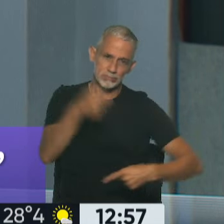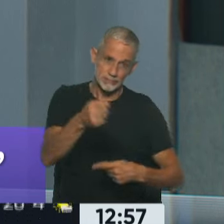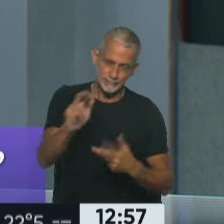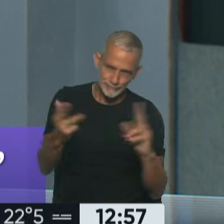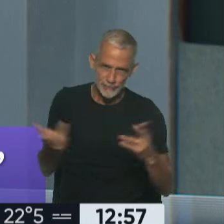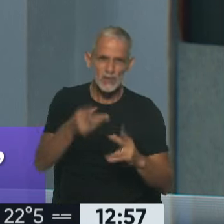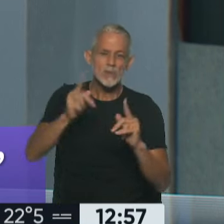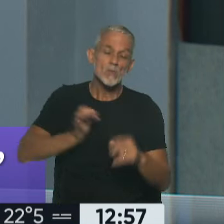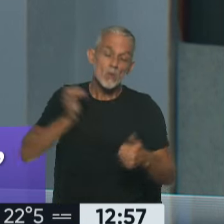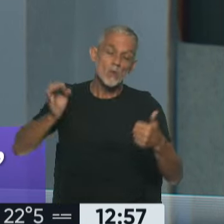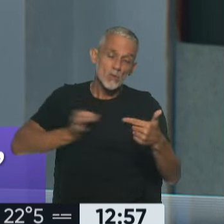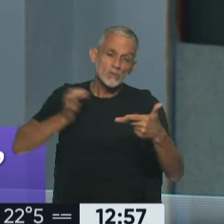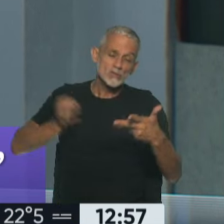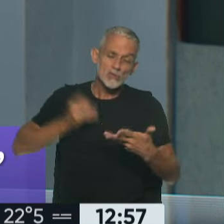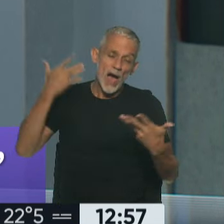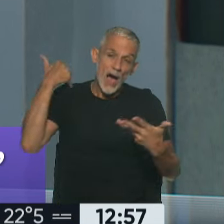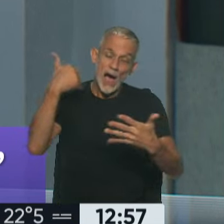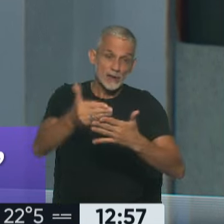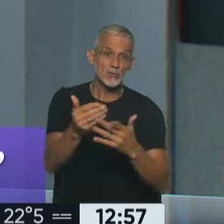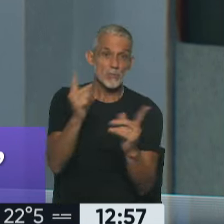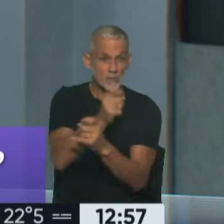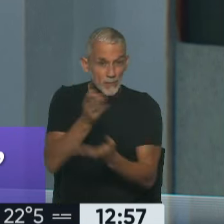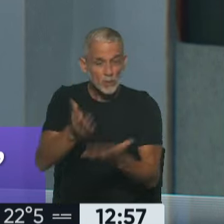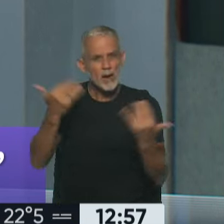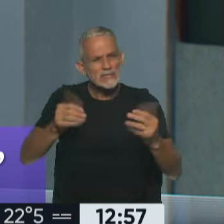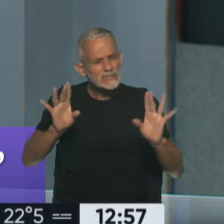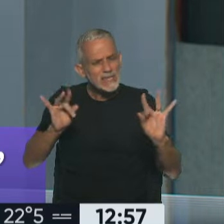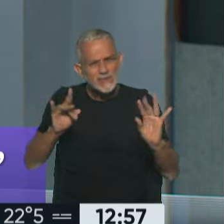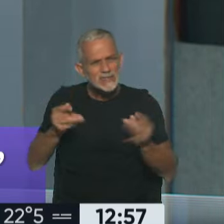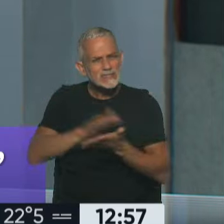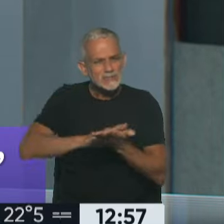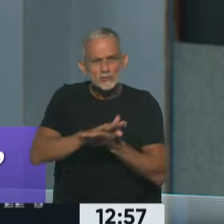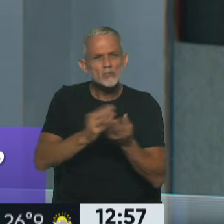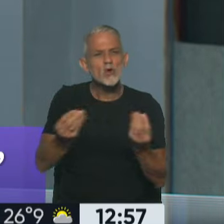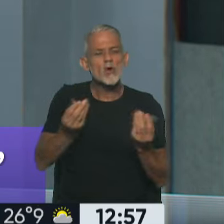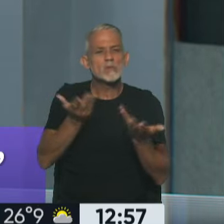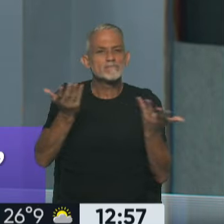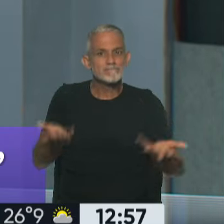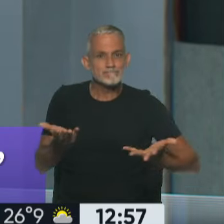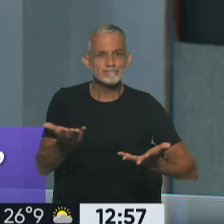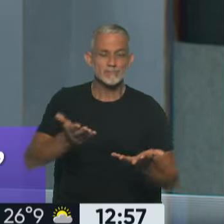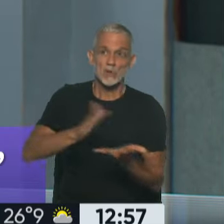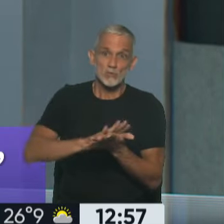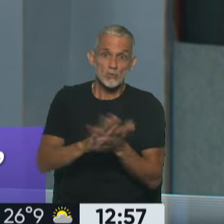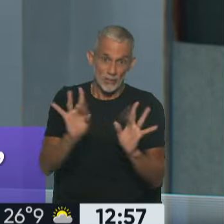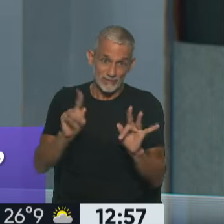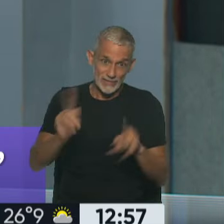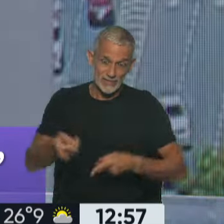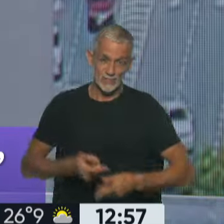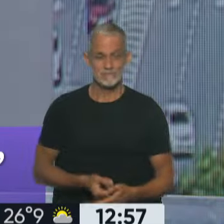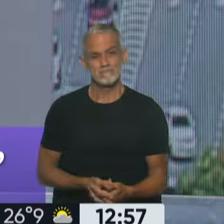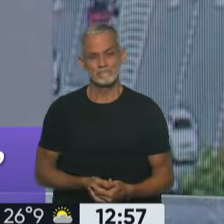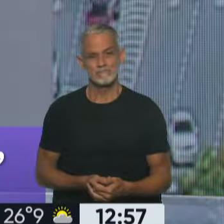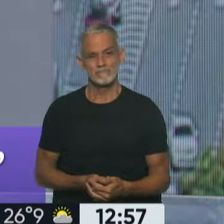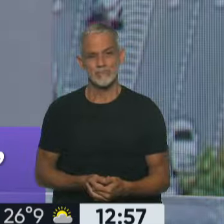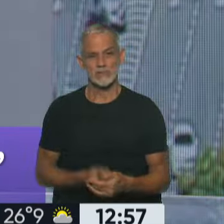muchos años, décadas de un problema que es complicado y parece que también tiene una solución compleja. Sí, y